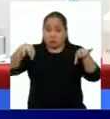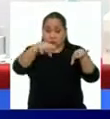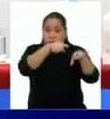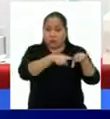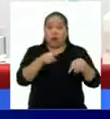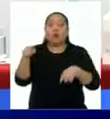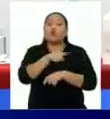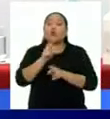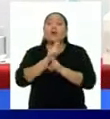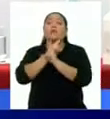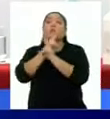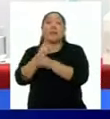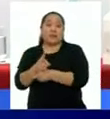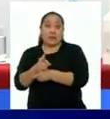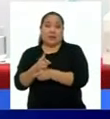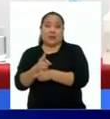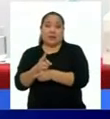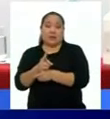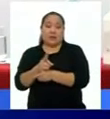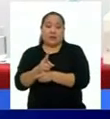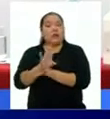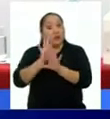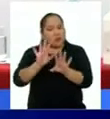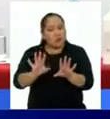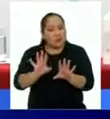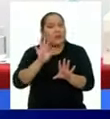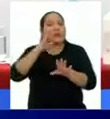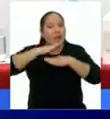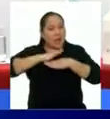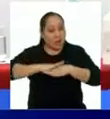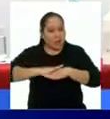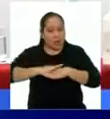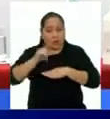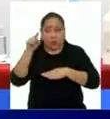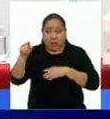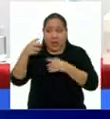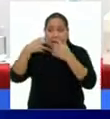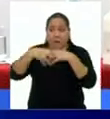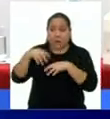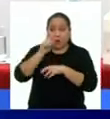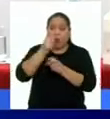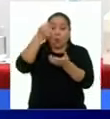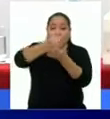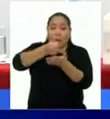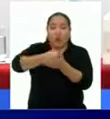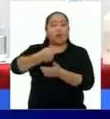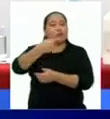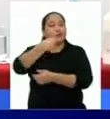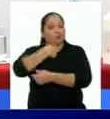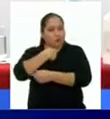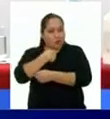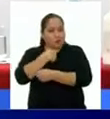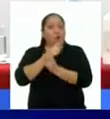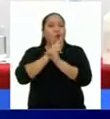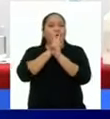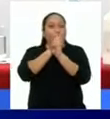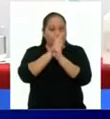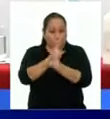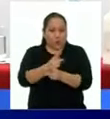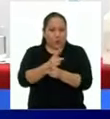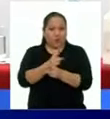las empresas no les pagan, yo estoy acá para responder. Eso explica el salto brutal